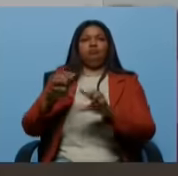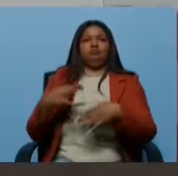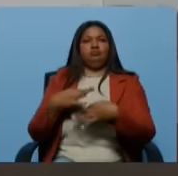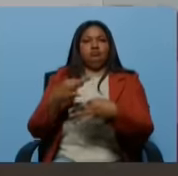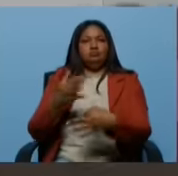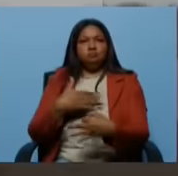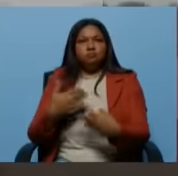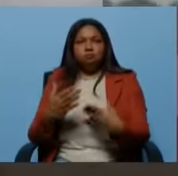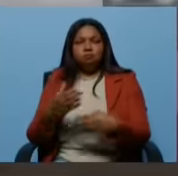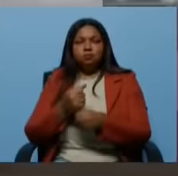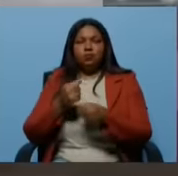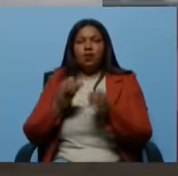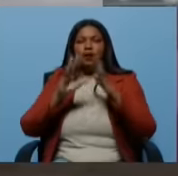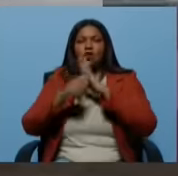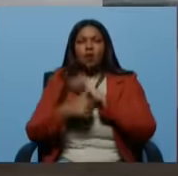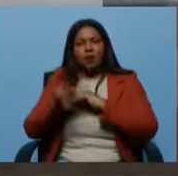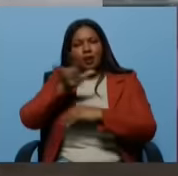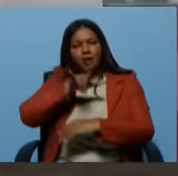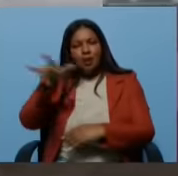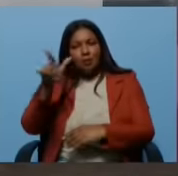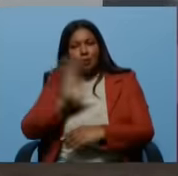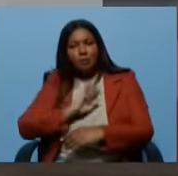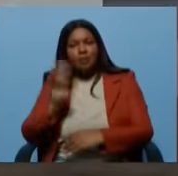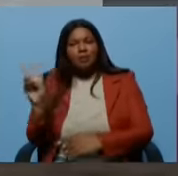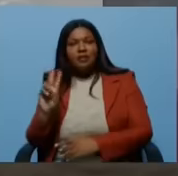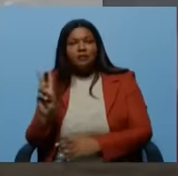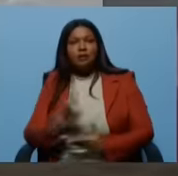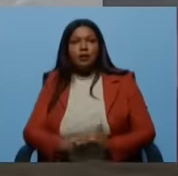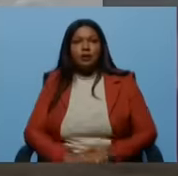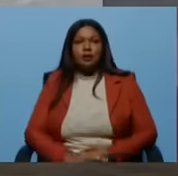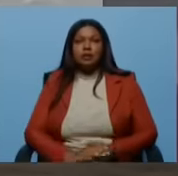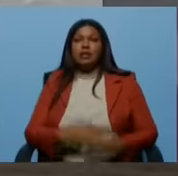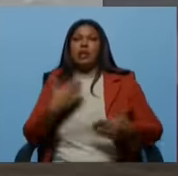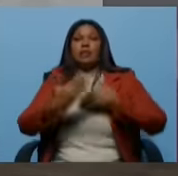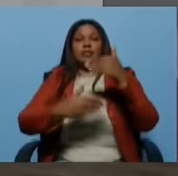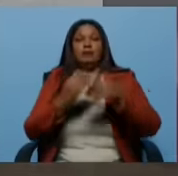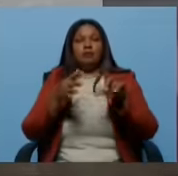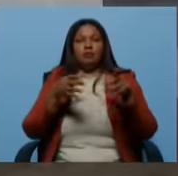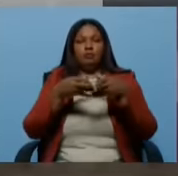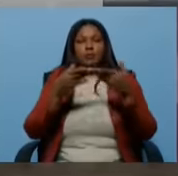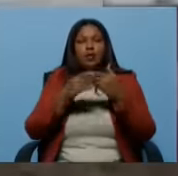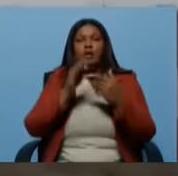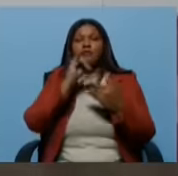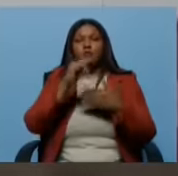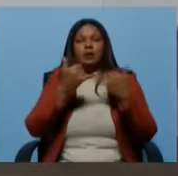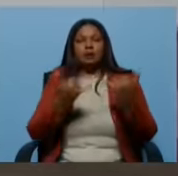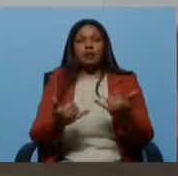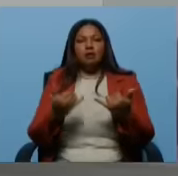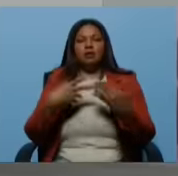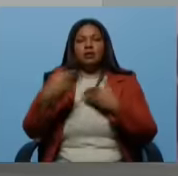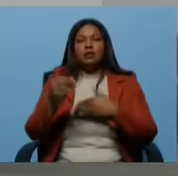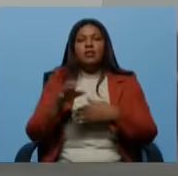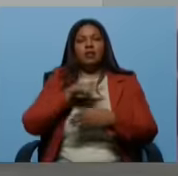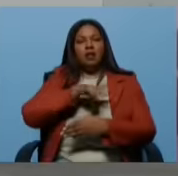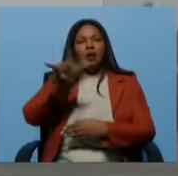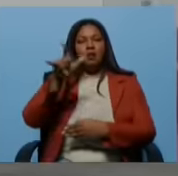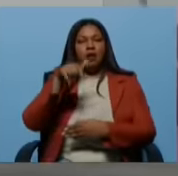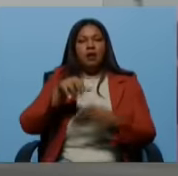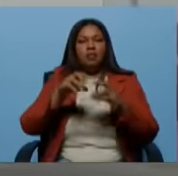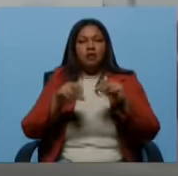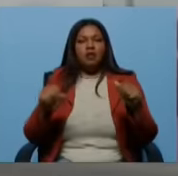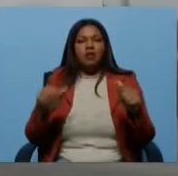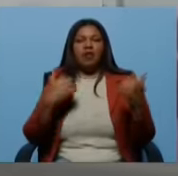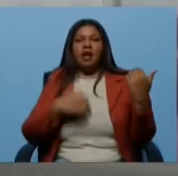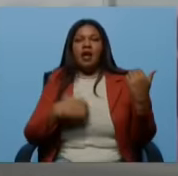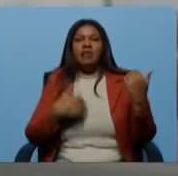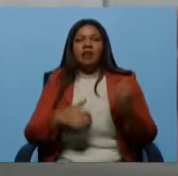intentos de consumar el robo de la aeronave venezolana y así se adelantaba las acciones ya anunciadas de salida del avión en territorio